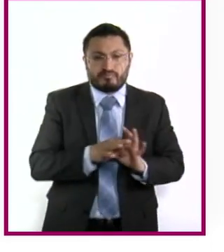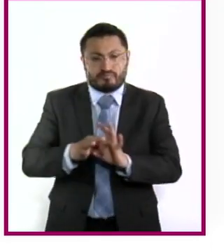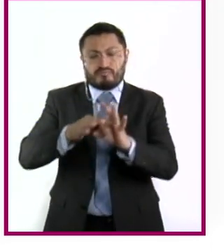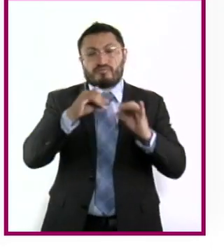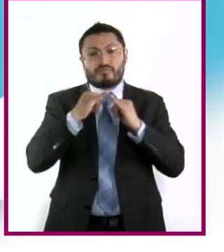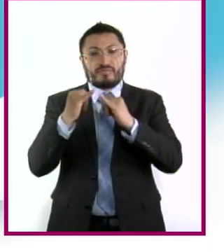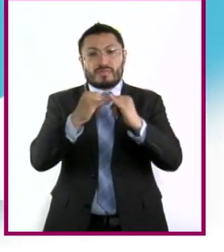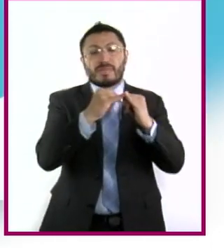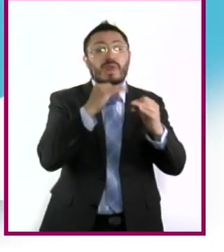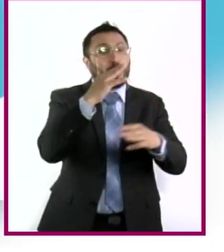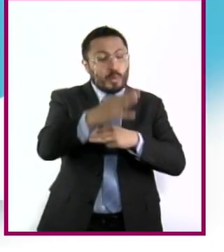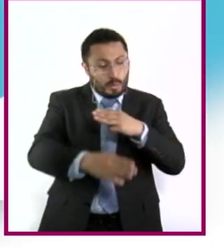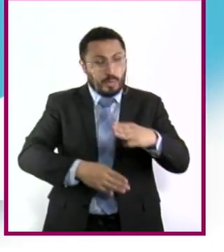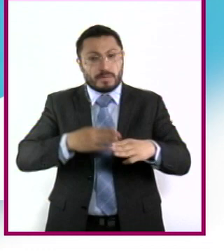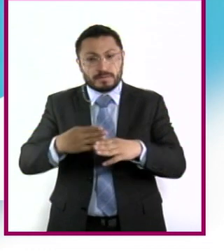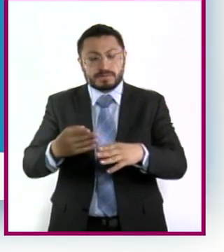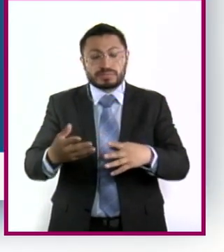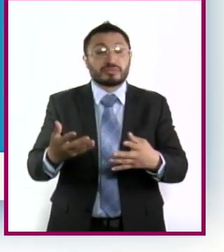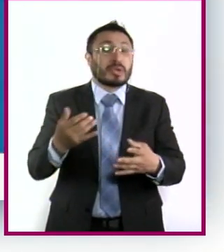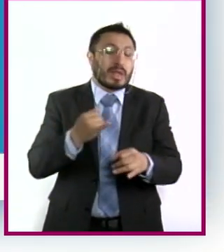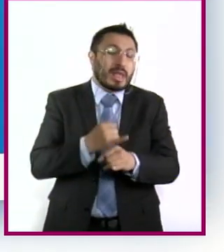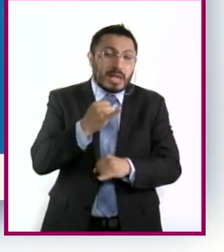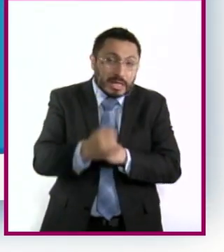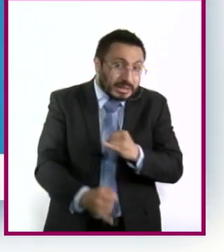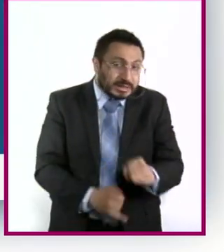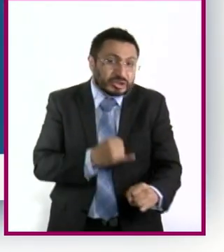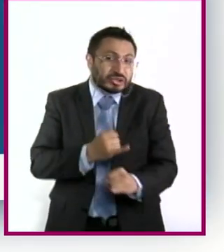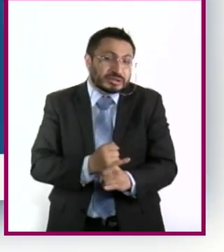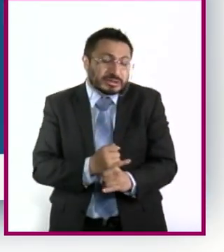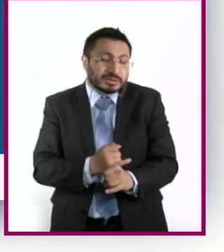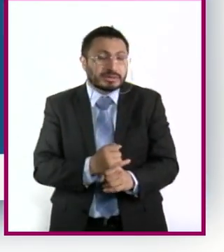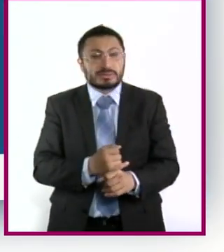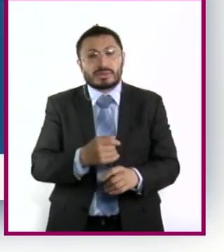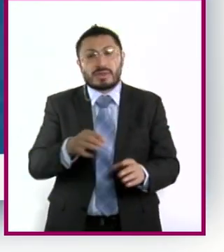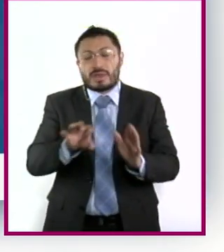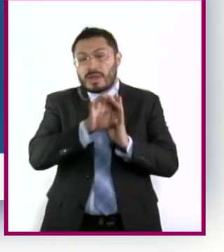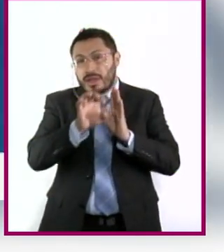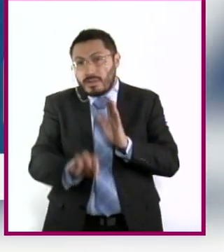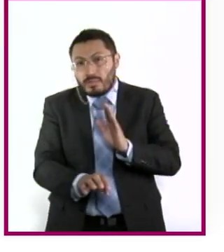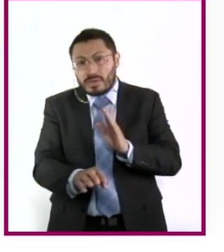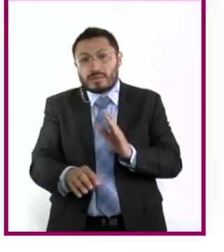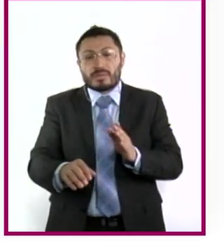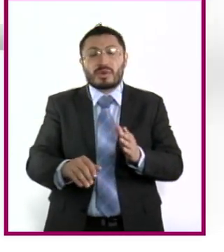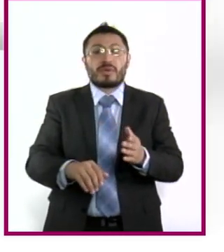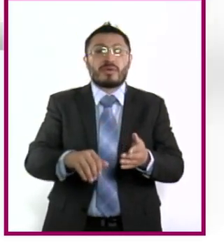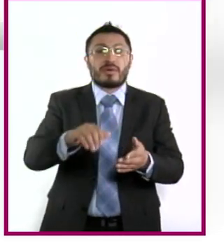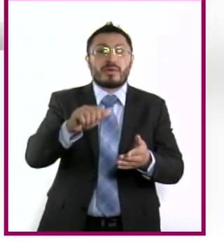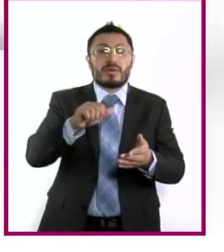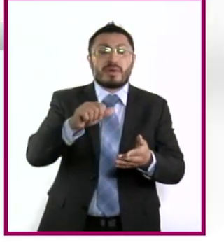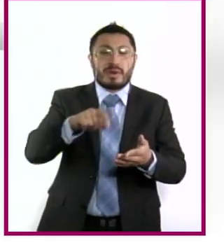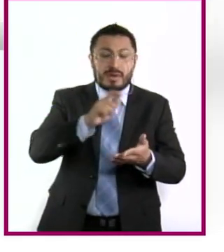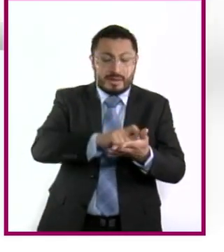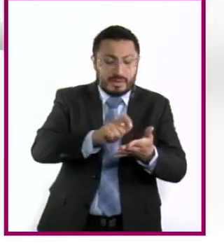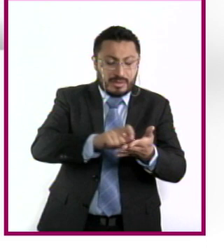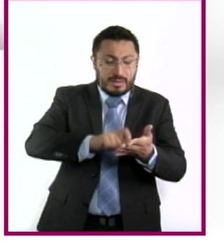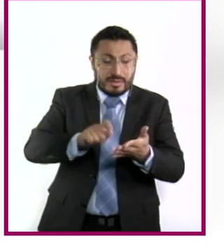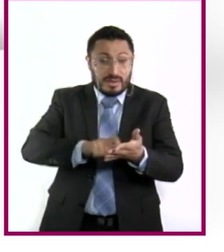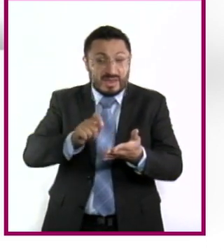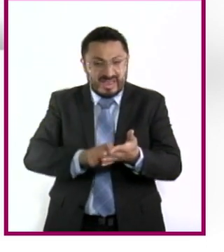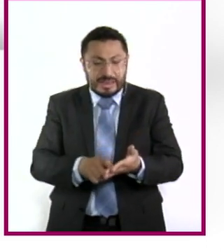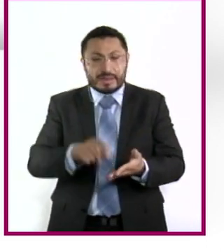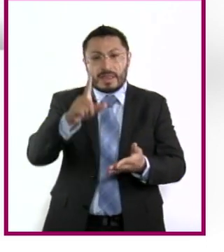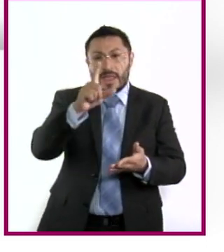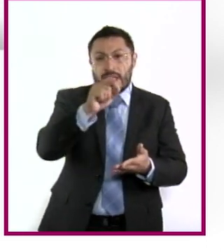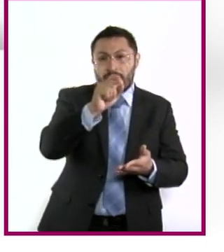nivel mundial, a nivel internacional, y uno de ellos es la Agenda 2030. En ese momento, varios países